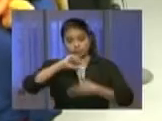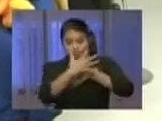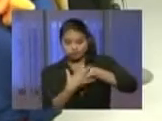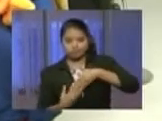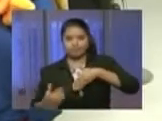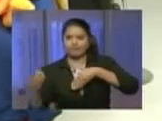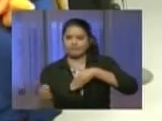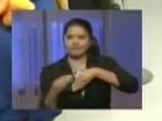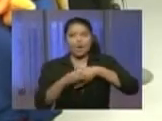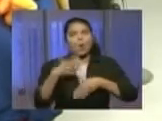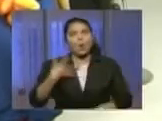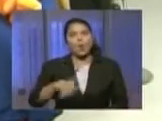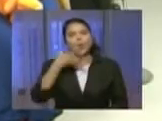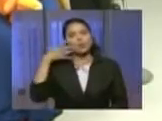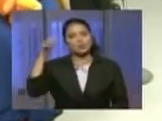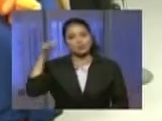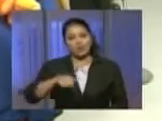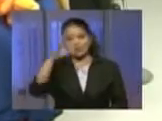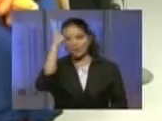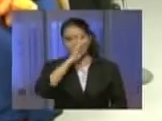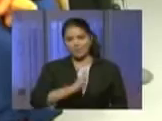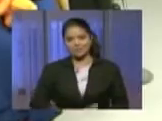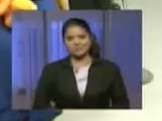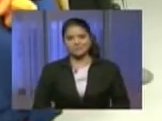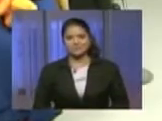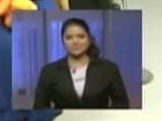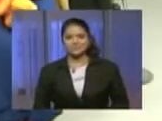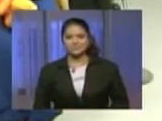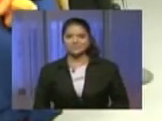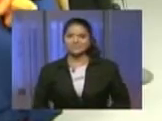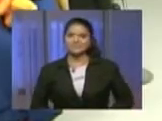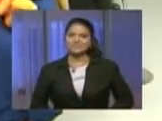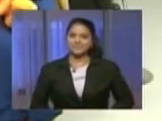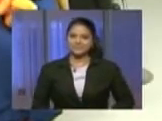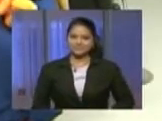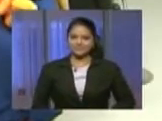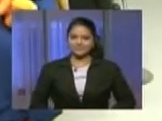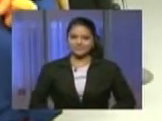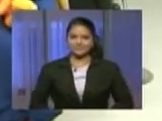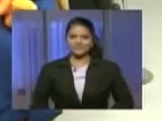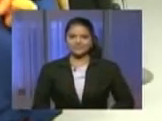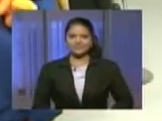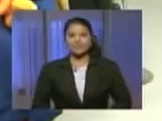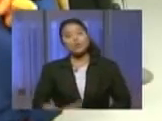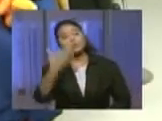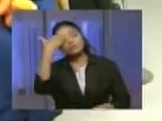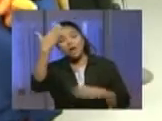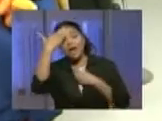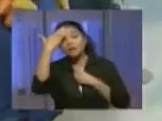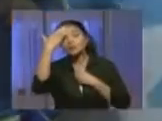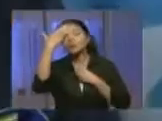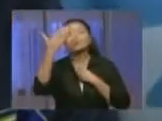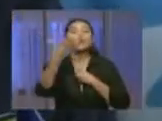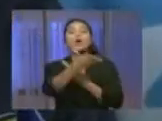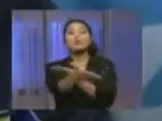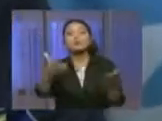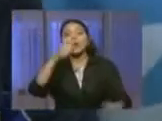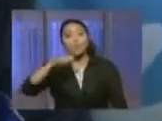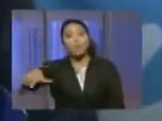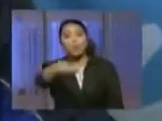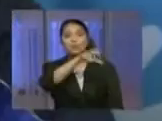orgullosos que sean aquí en Brasil un fraterno saludo presidente a usted a todo el pueblo